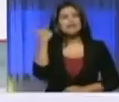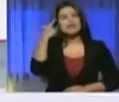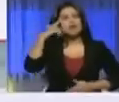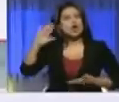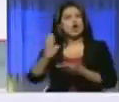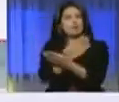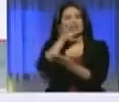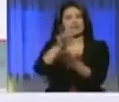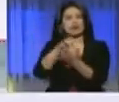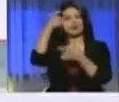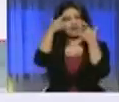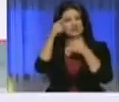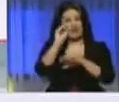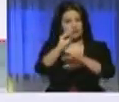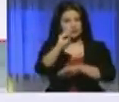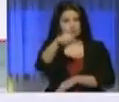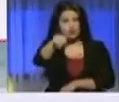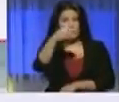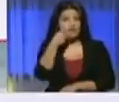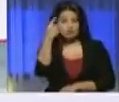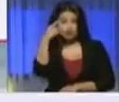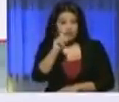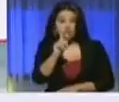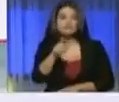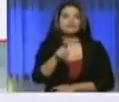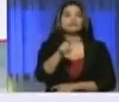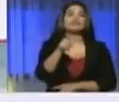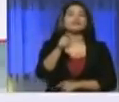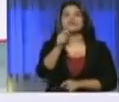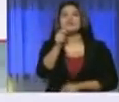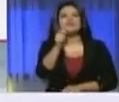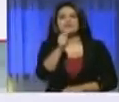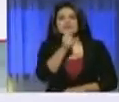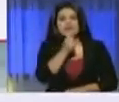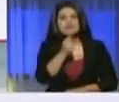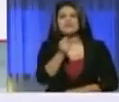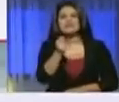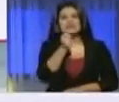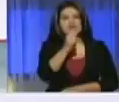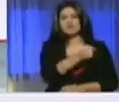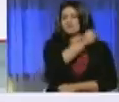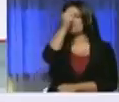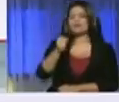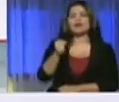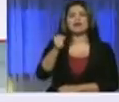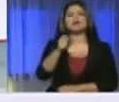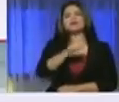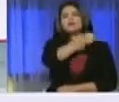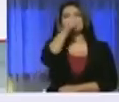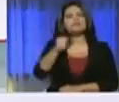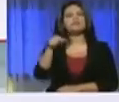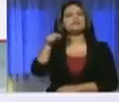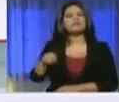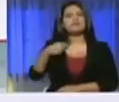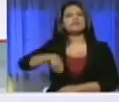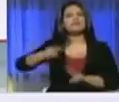casualidad, el presidente que puso la derecha fue al presidente de Fedecámara, Pedro Carmona